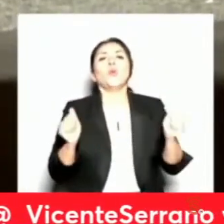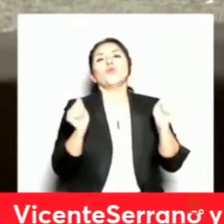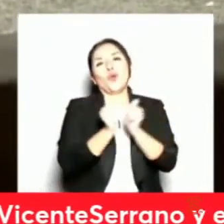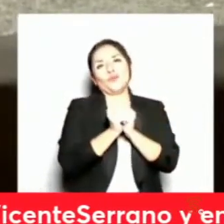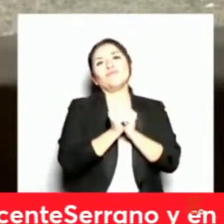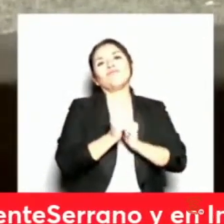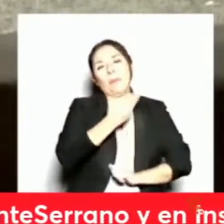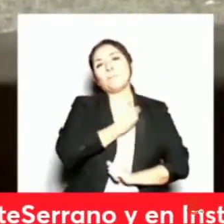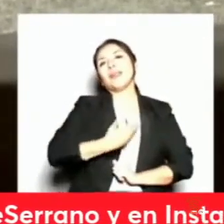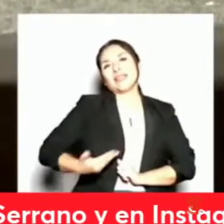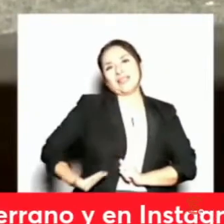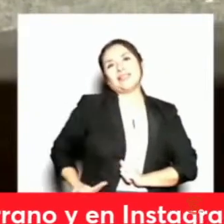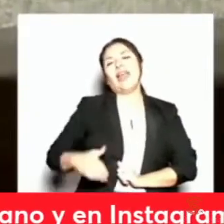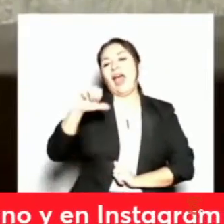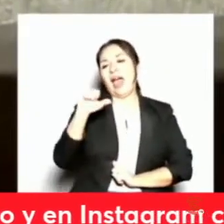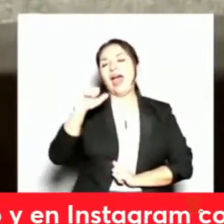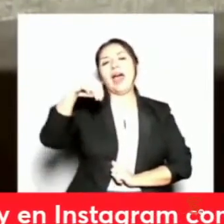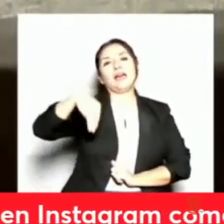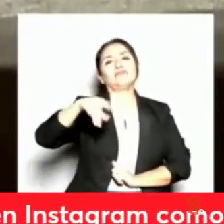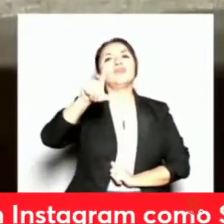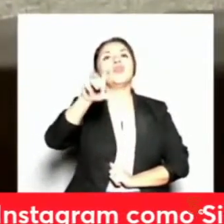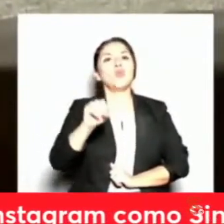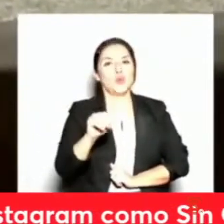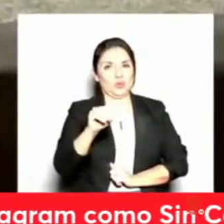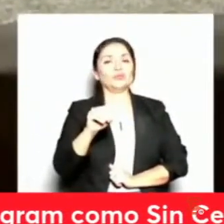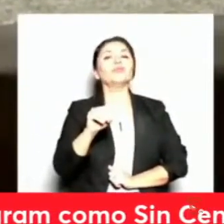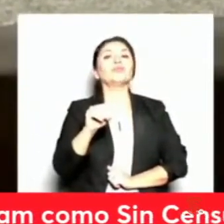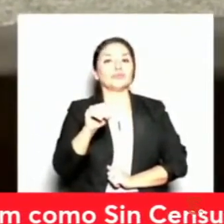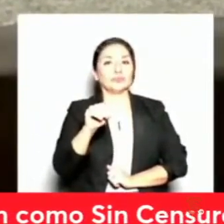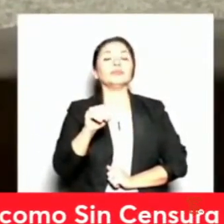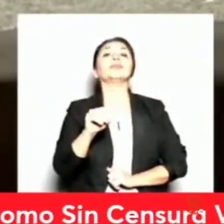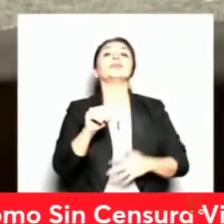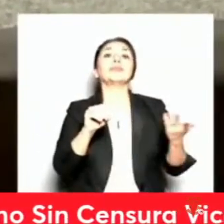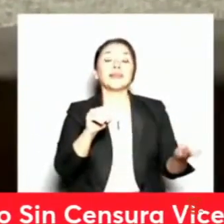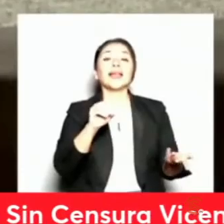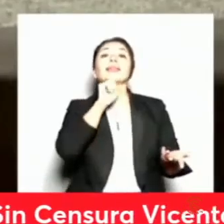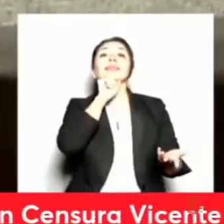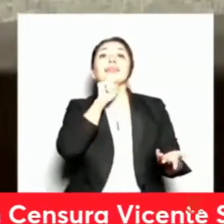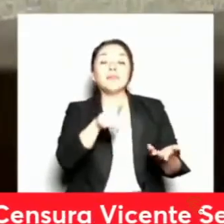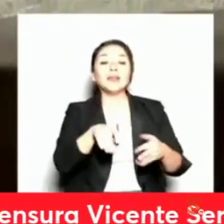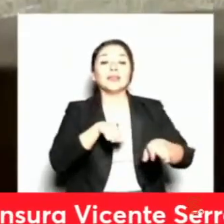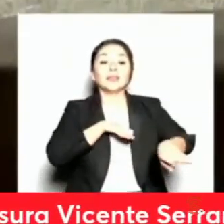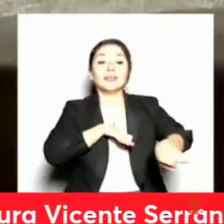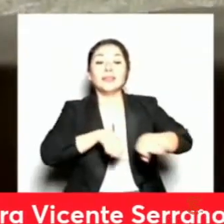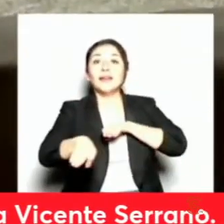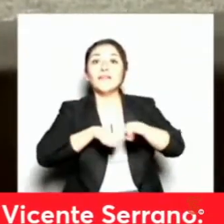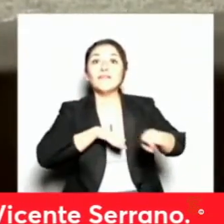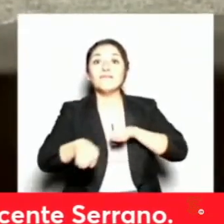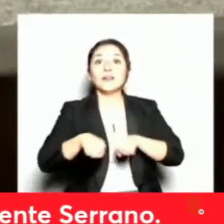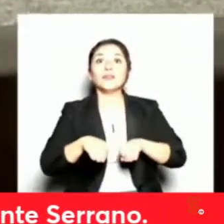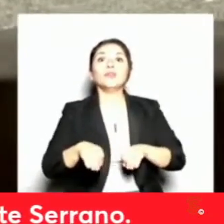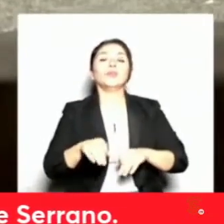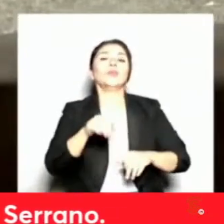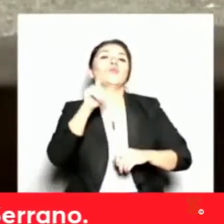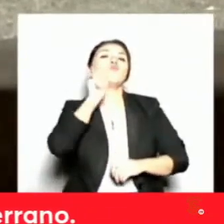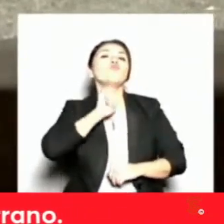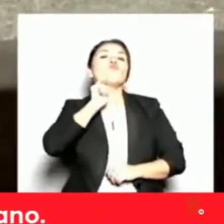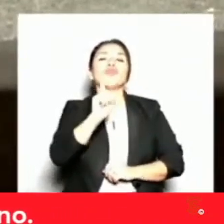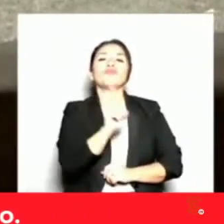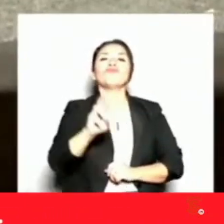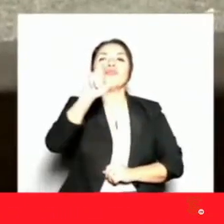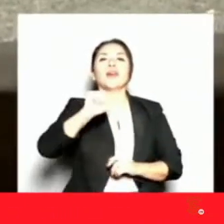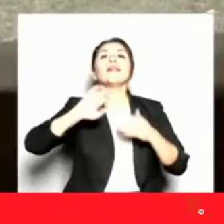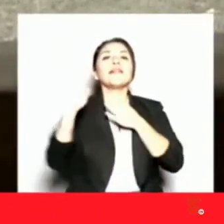nuestro presidente Andrés Manuel López Obrador y por el trabajo de la doctora Claudia